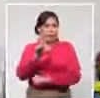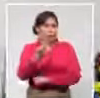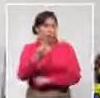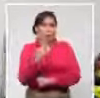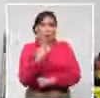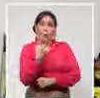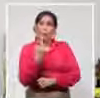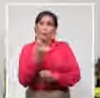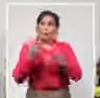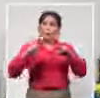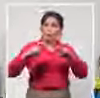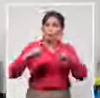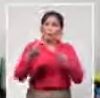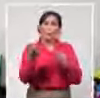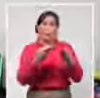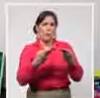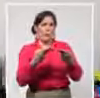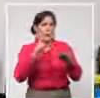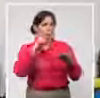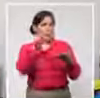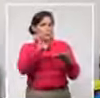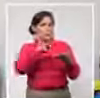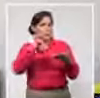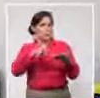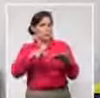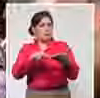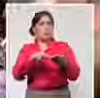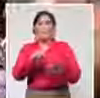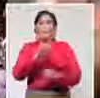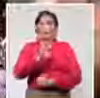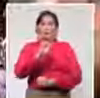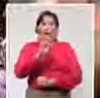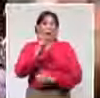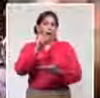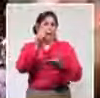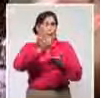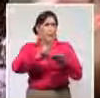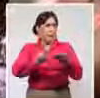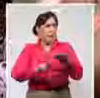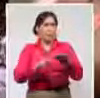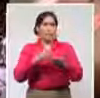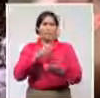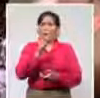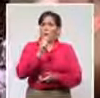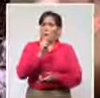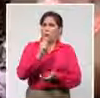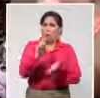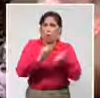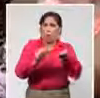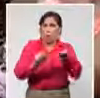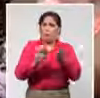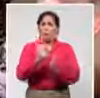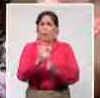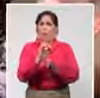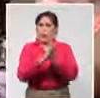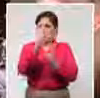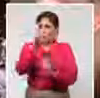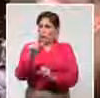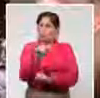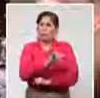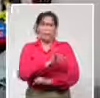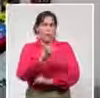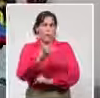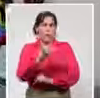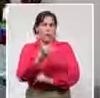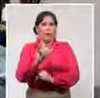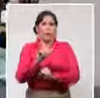me revisa. Me repasa sobre todo en lengua, la lectura y la escritura de textos. Y en matemática, los